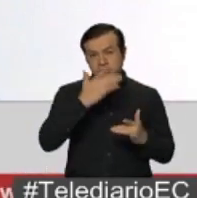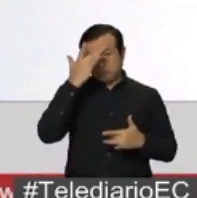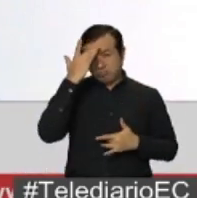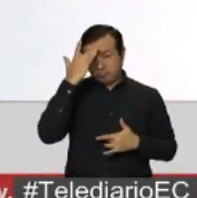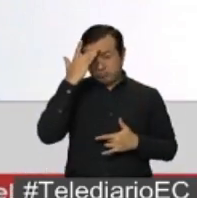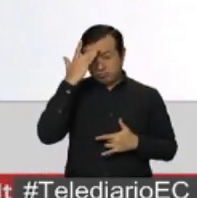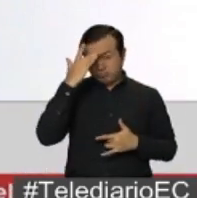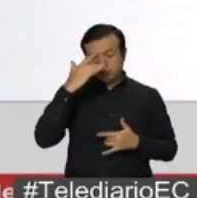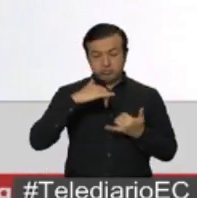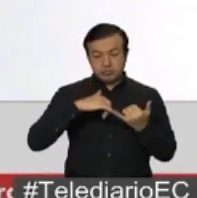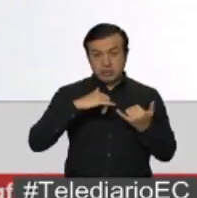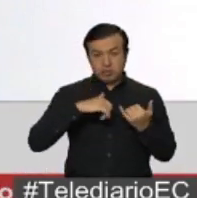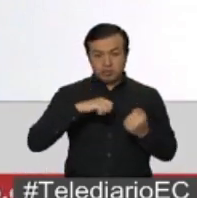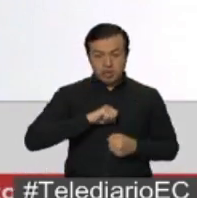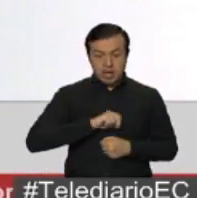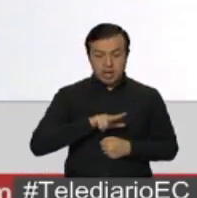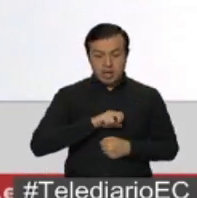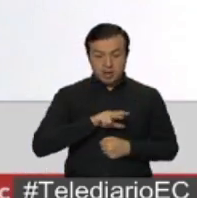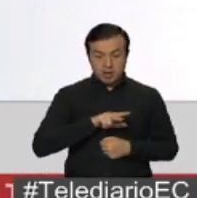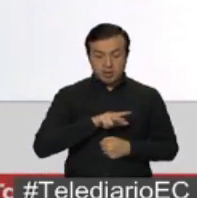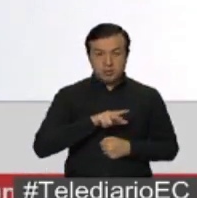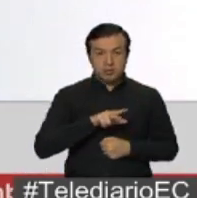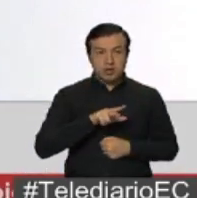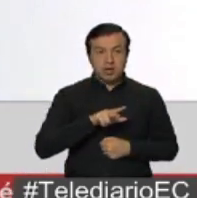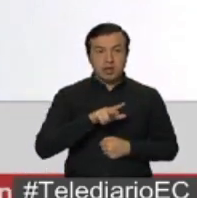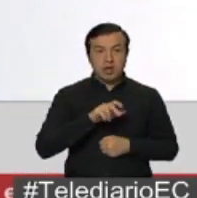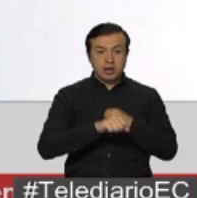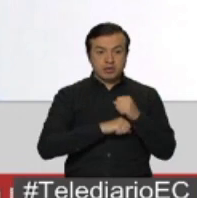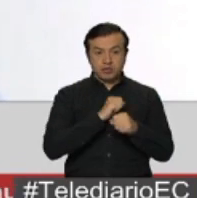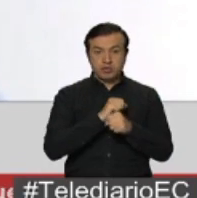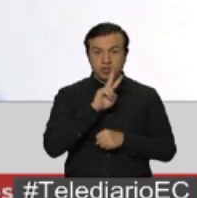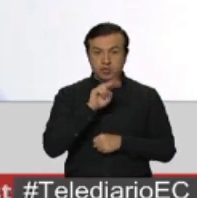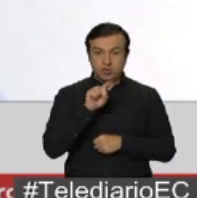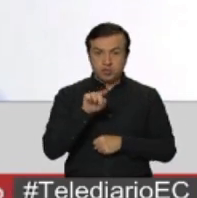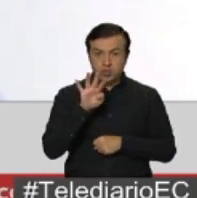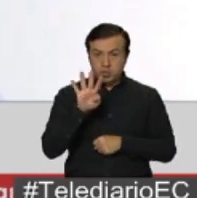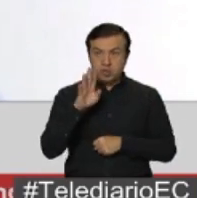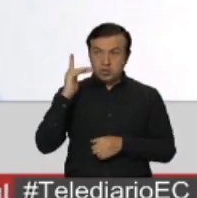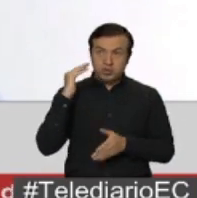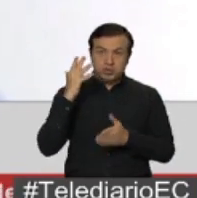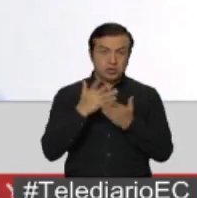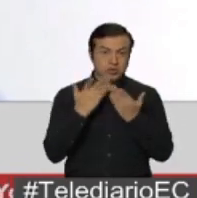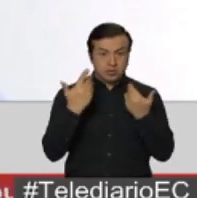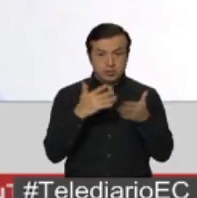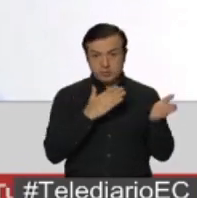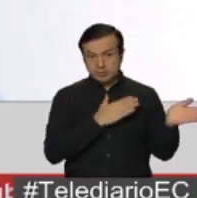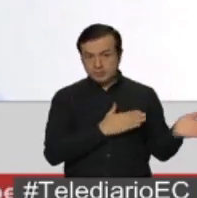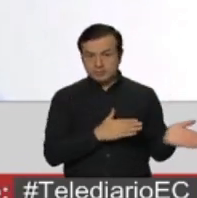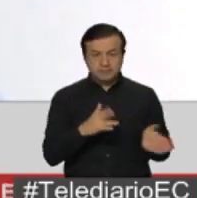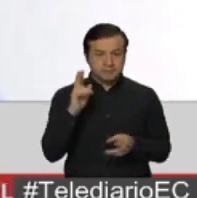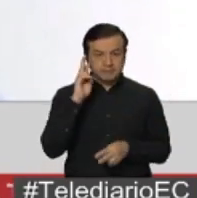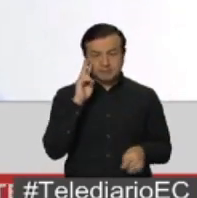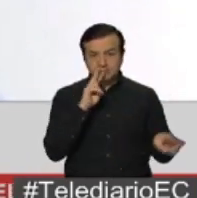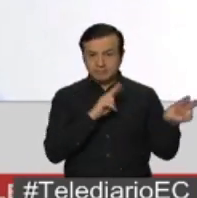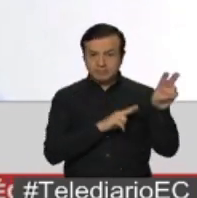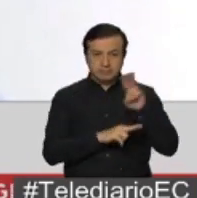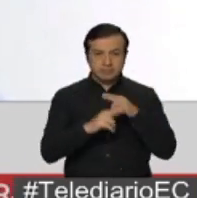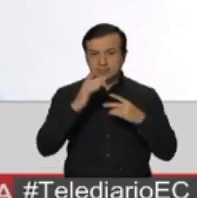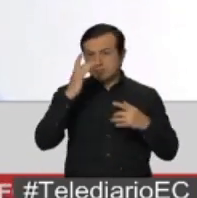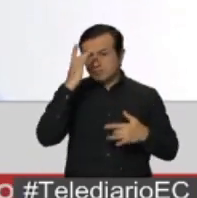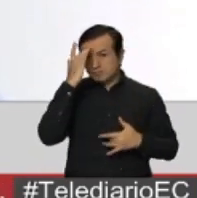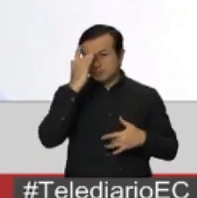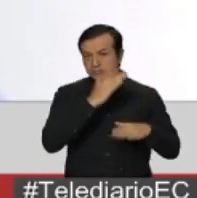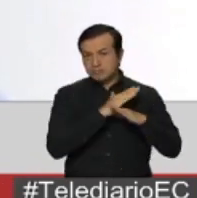2014 se formó una coalición para la innovación para la preparación de las epidemias